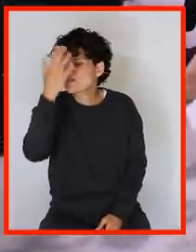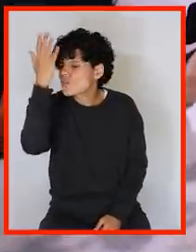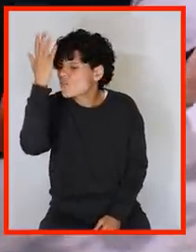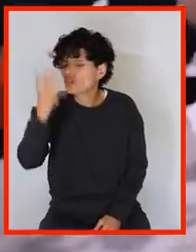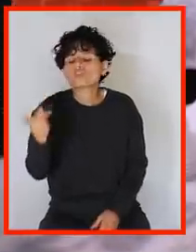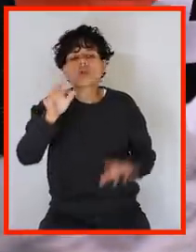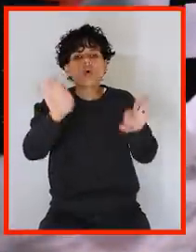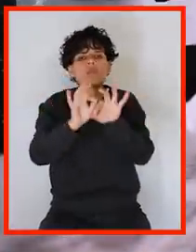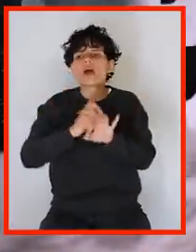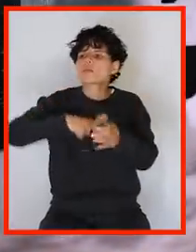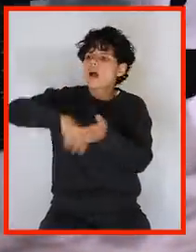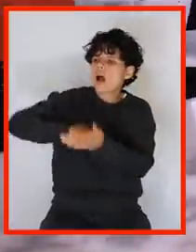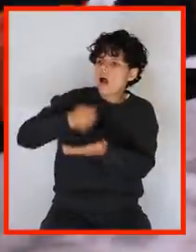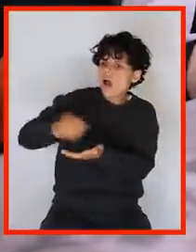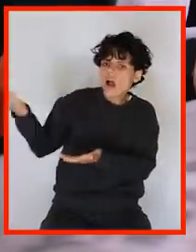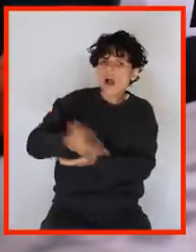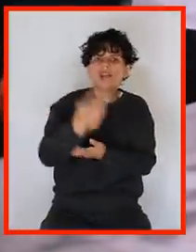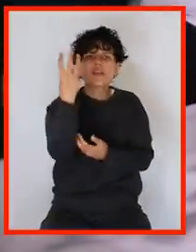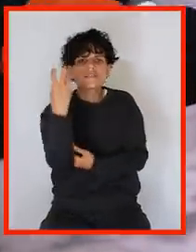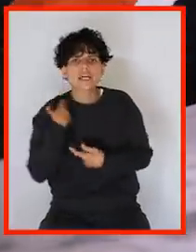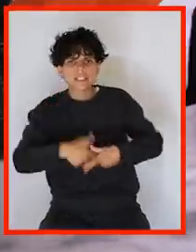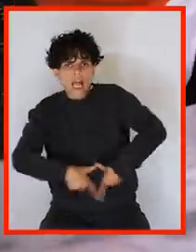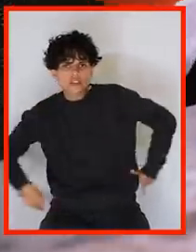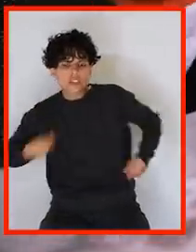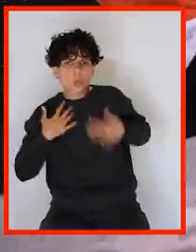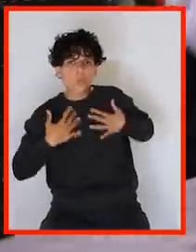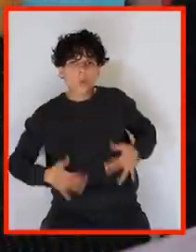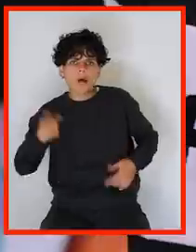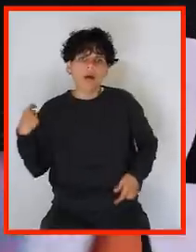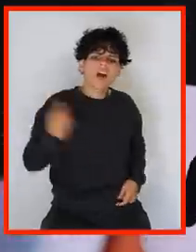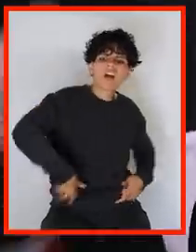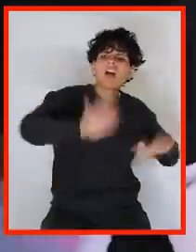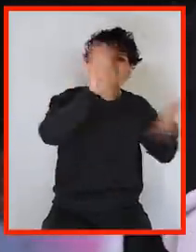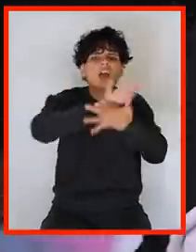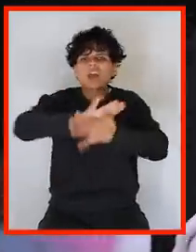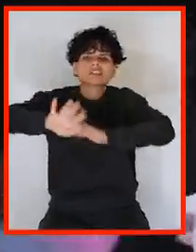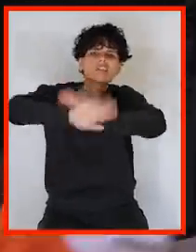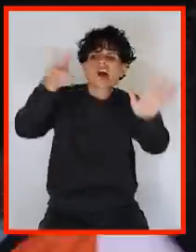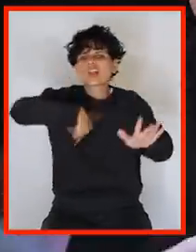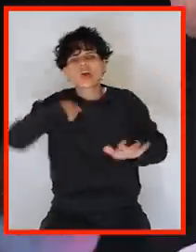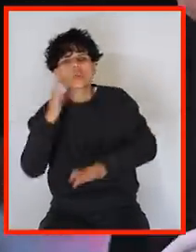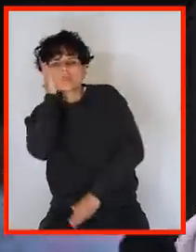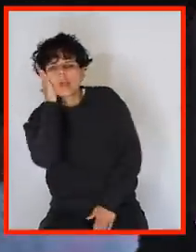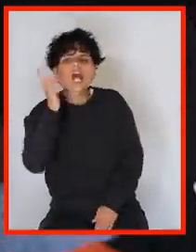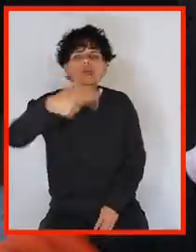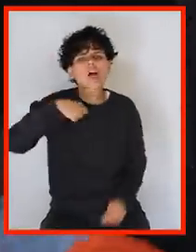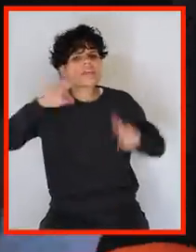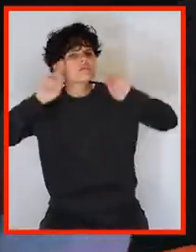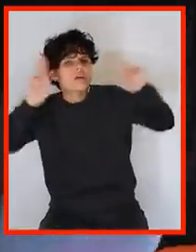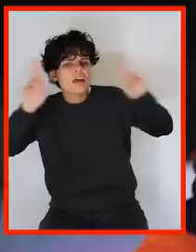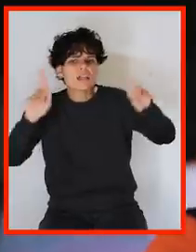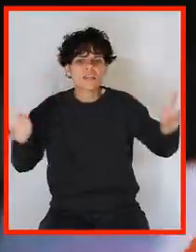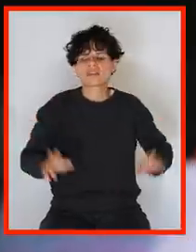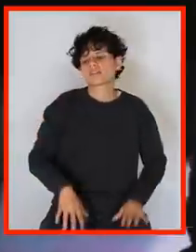mañoso. Después, nosotros seguimos el cumpleaños y tú se levantó tres veces el calzoncillo. Oye, paren la fiesta, la weá, estamos durmiendo. Y los locos,